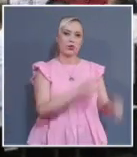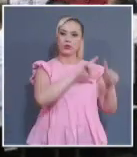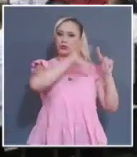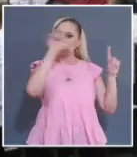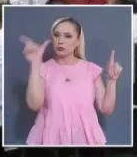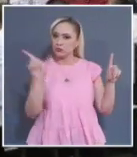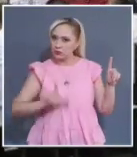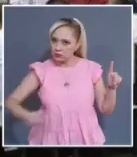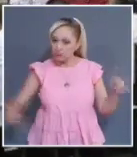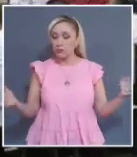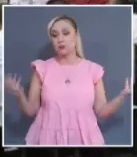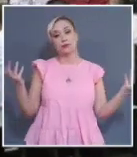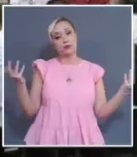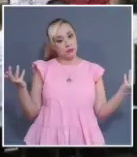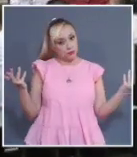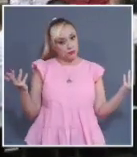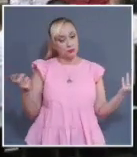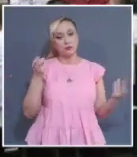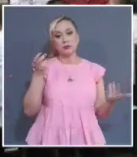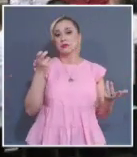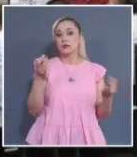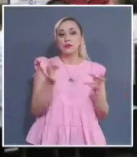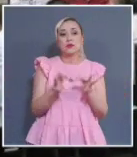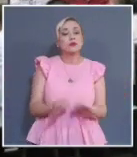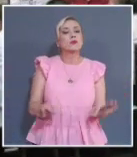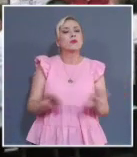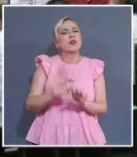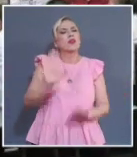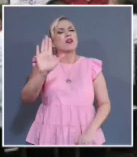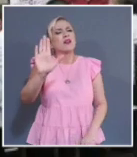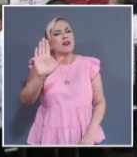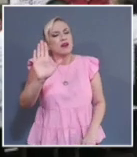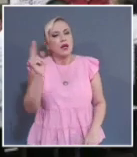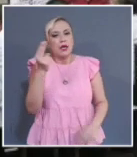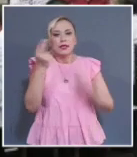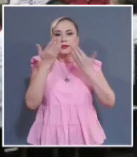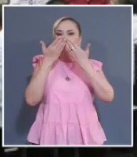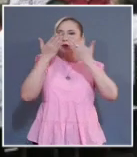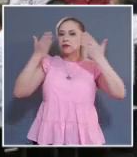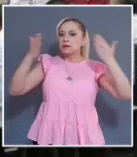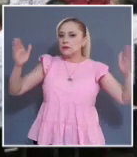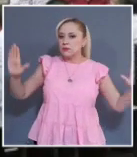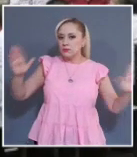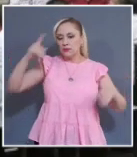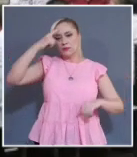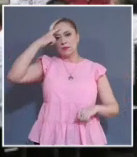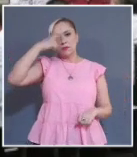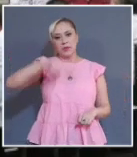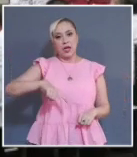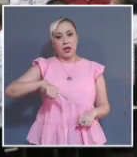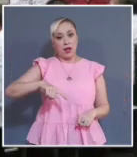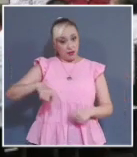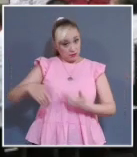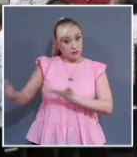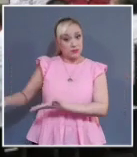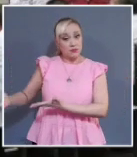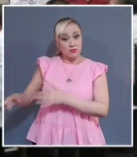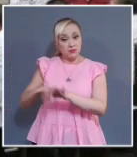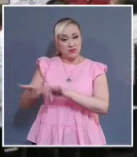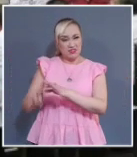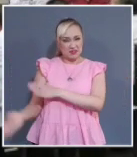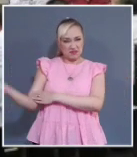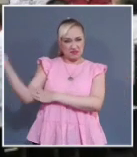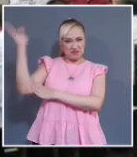es nunca más abrir las puertas a la explotación, a